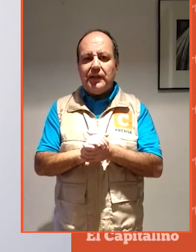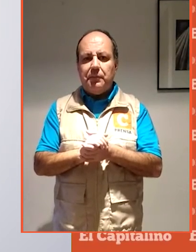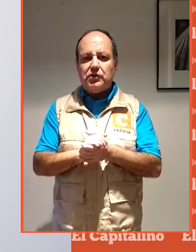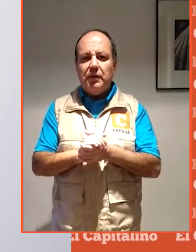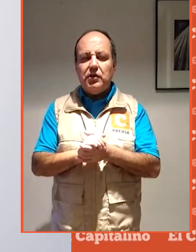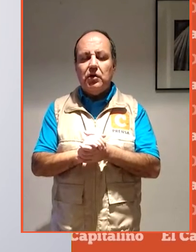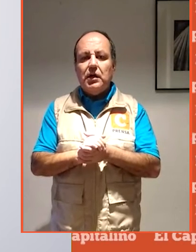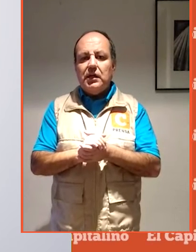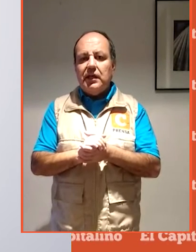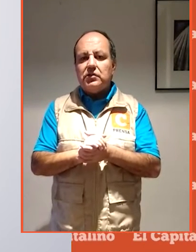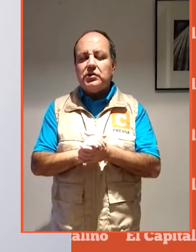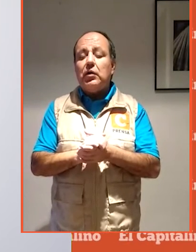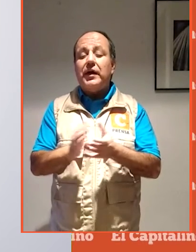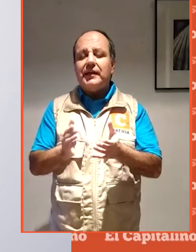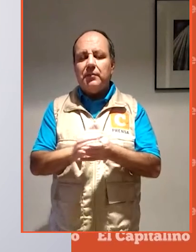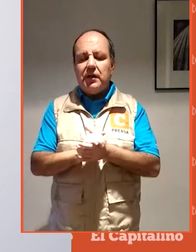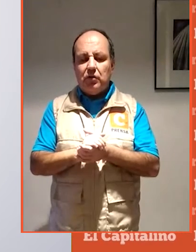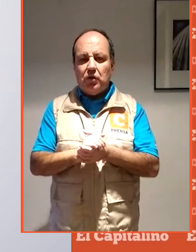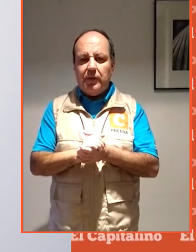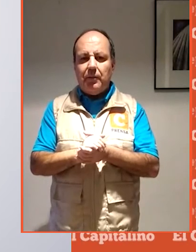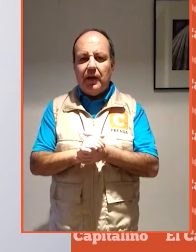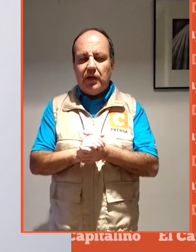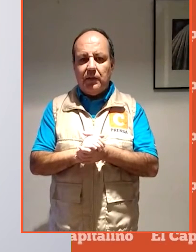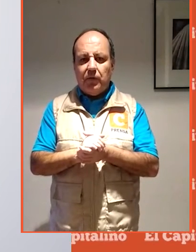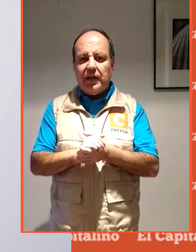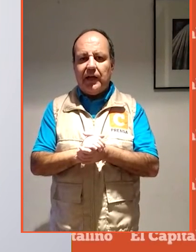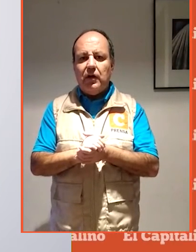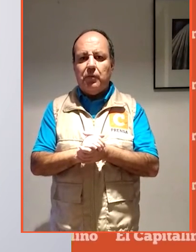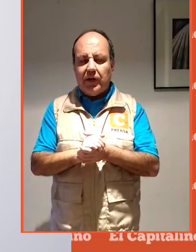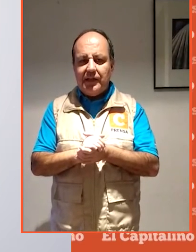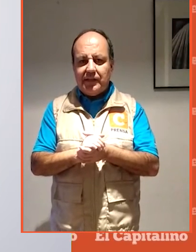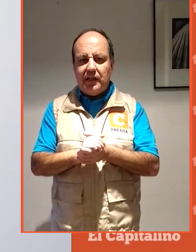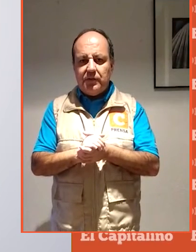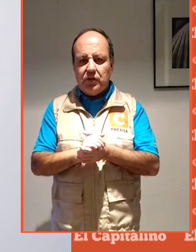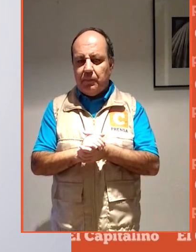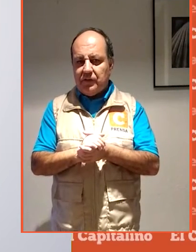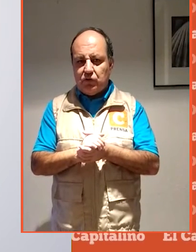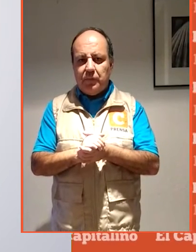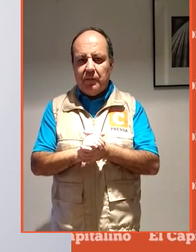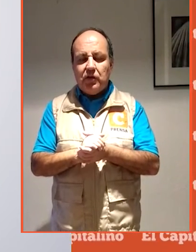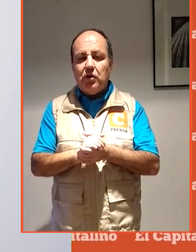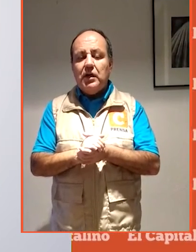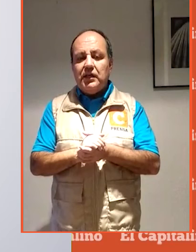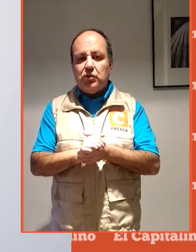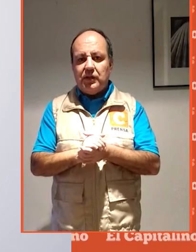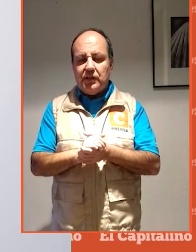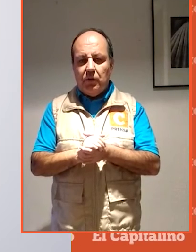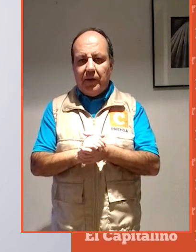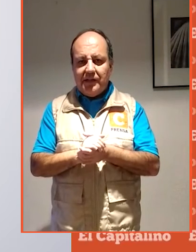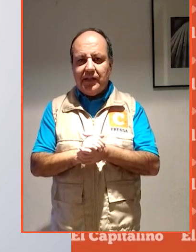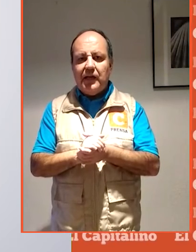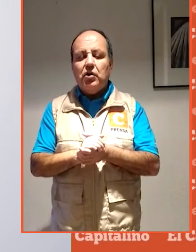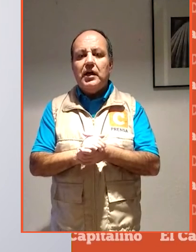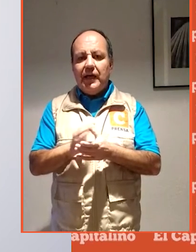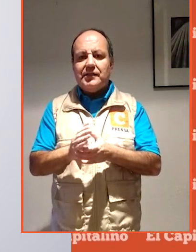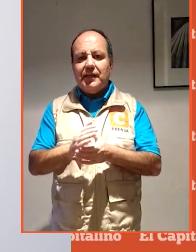campeón mundial de peso medio, y esto es algo que ya también incluso lo había hablado el equipo del Canelo, porque él está en la división de peso supermedio y su intención